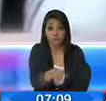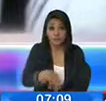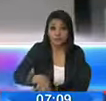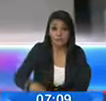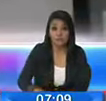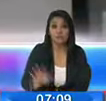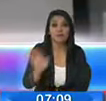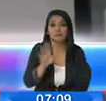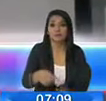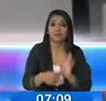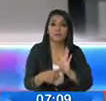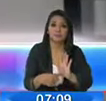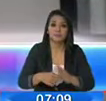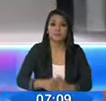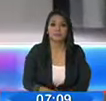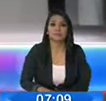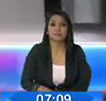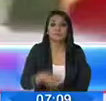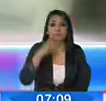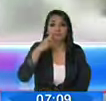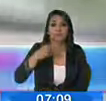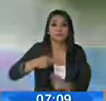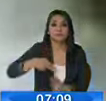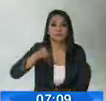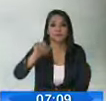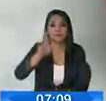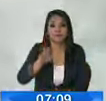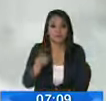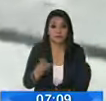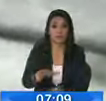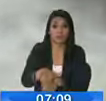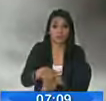pasando. Ariel B., ciudadano implicado en el caso,